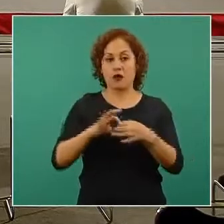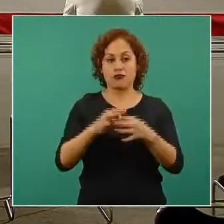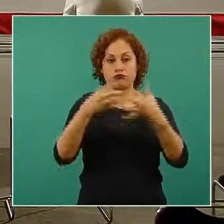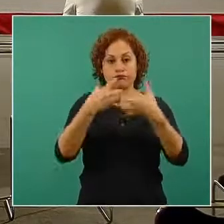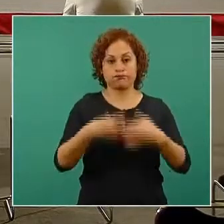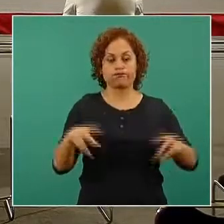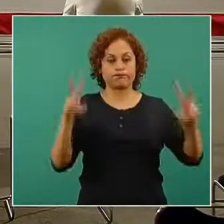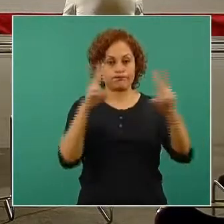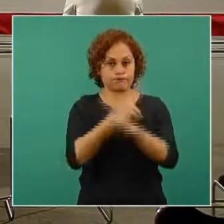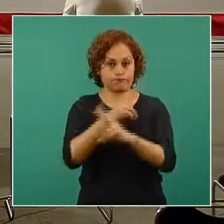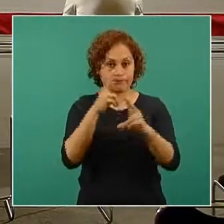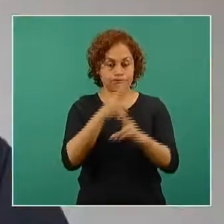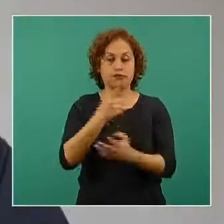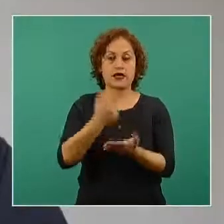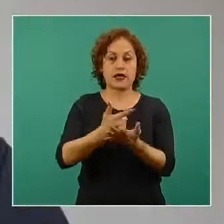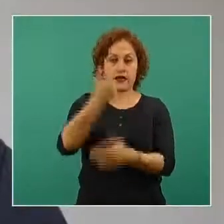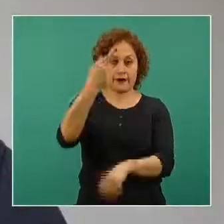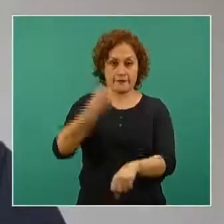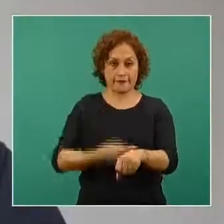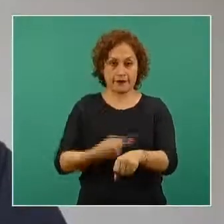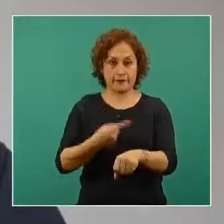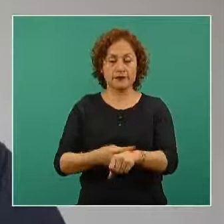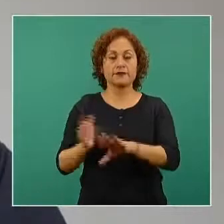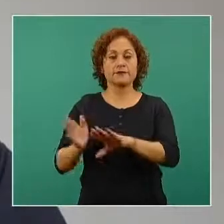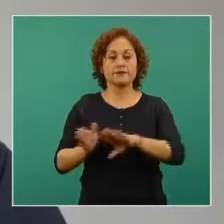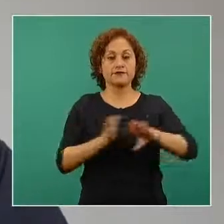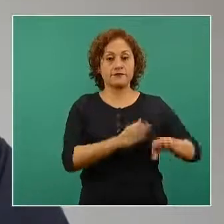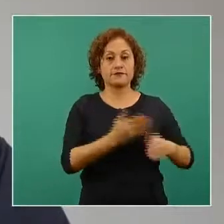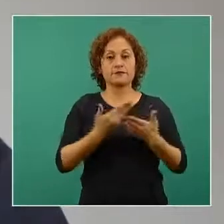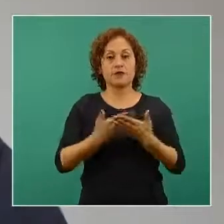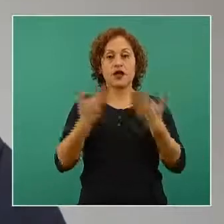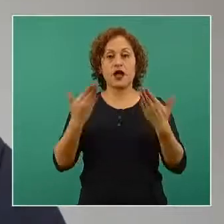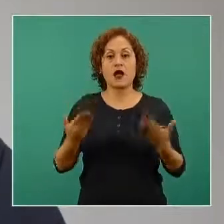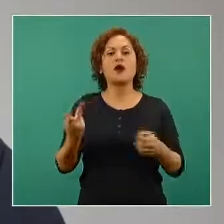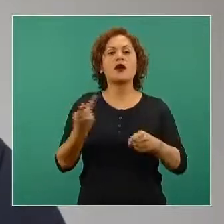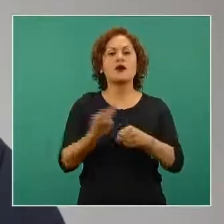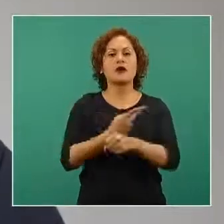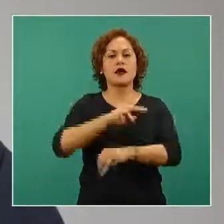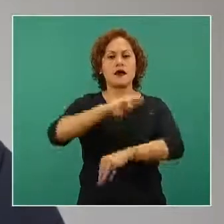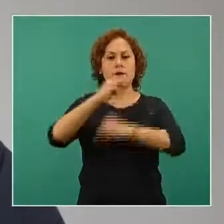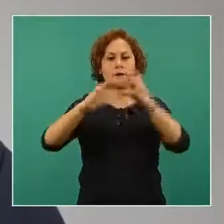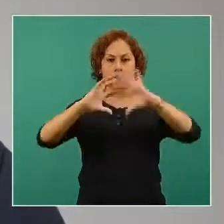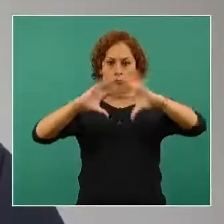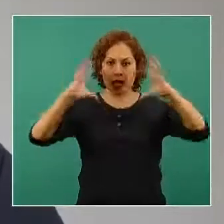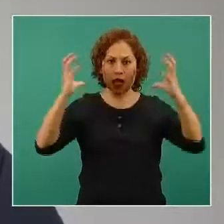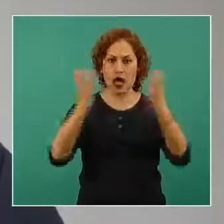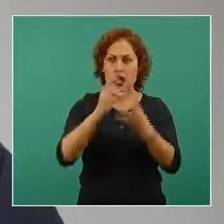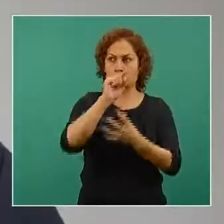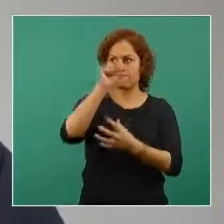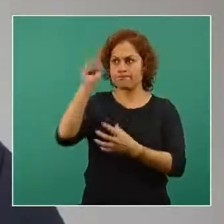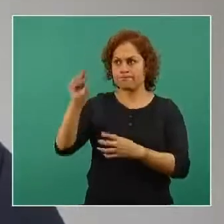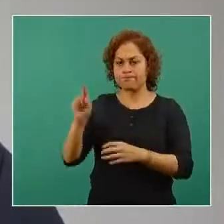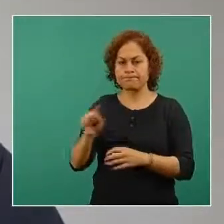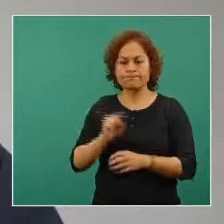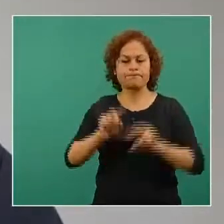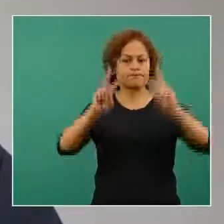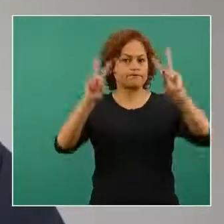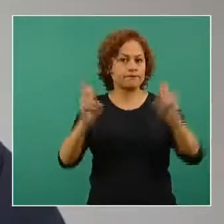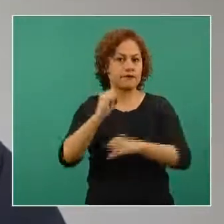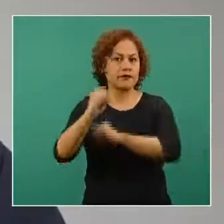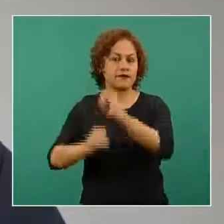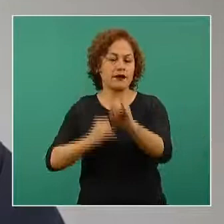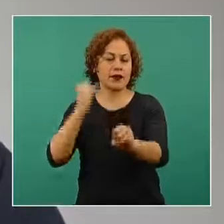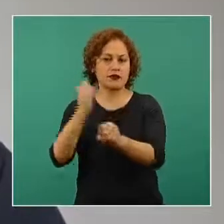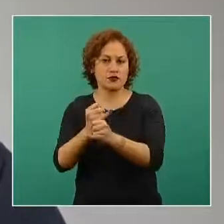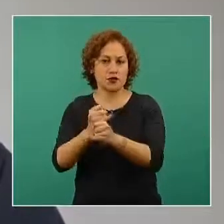camas. Vamos a pasar rápidamente al componente internacional. Es una gráfica que hemos estado